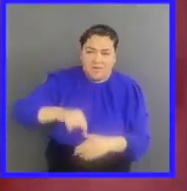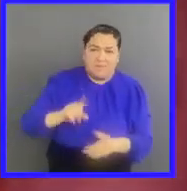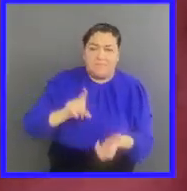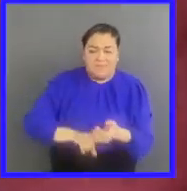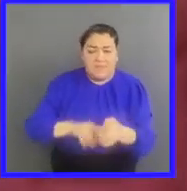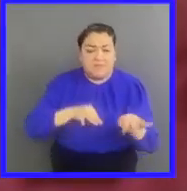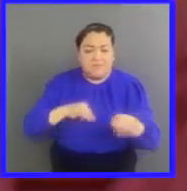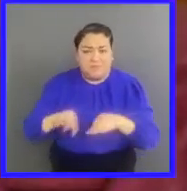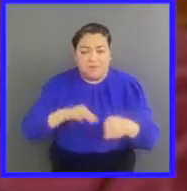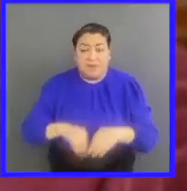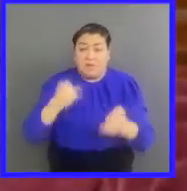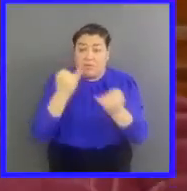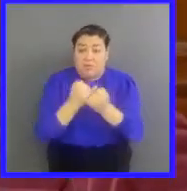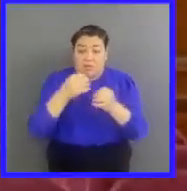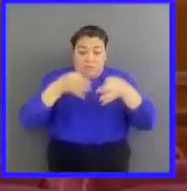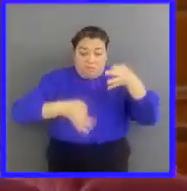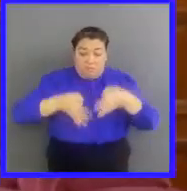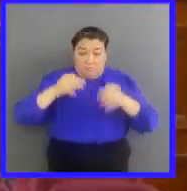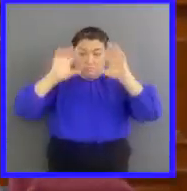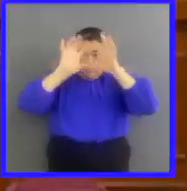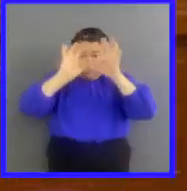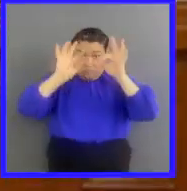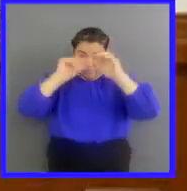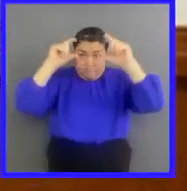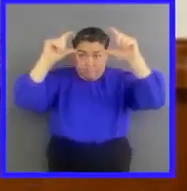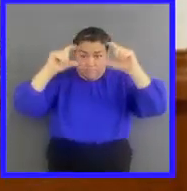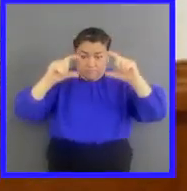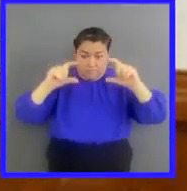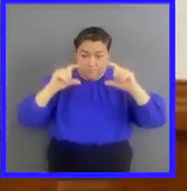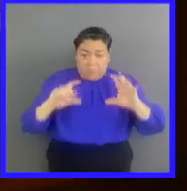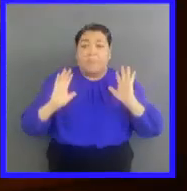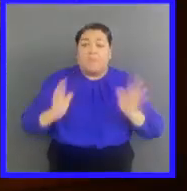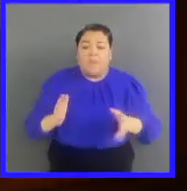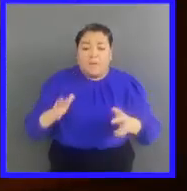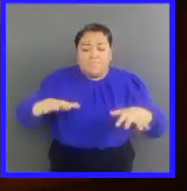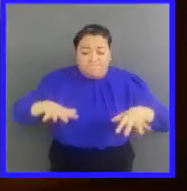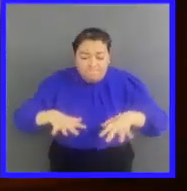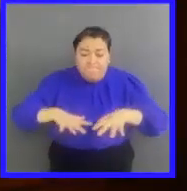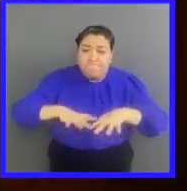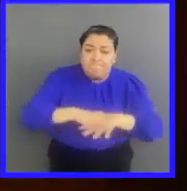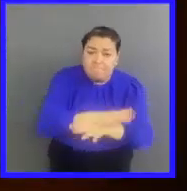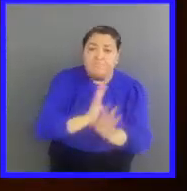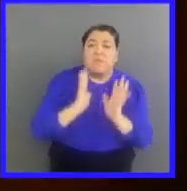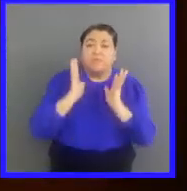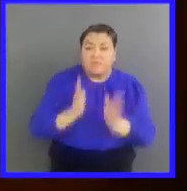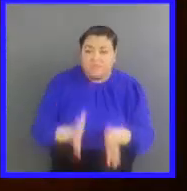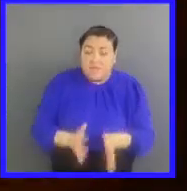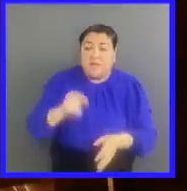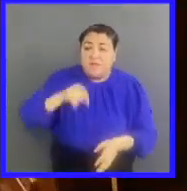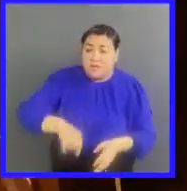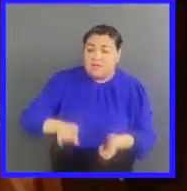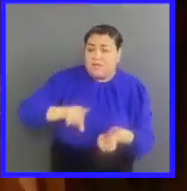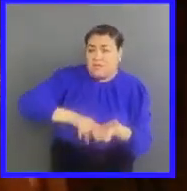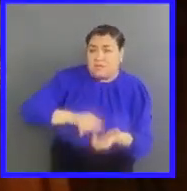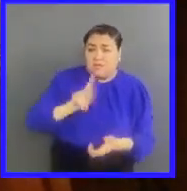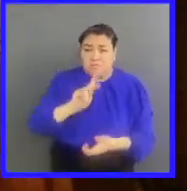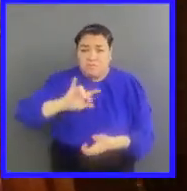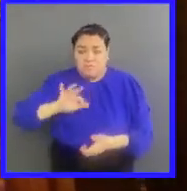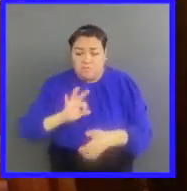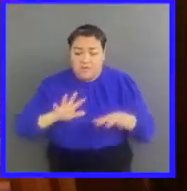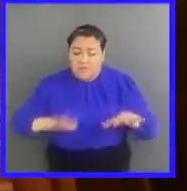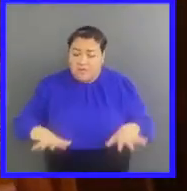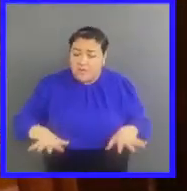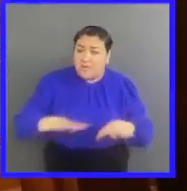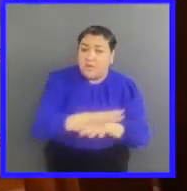la Corte explicó que se ha llevado a cabo una transformación profunda en la estructura del Poder Judicial mediante la creación de